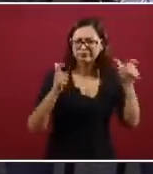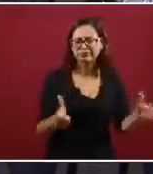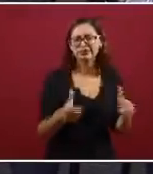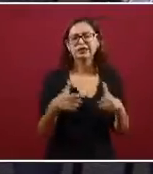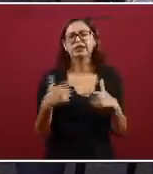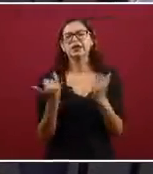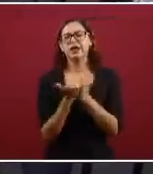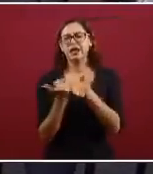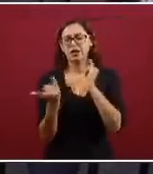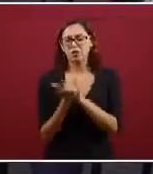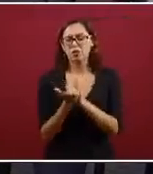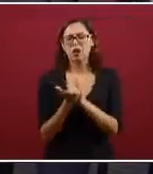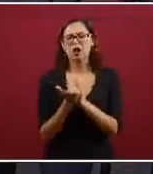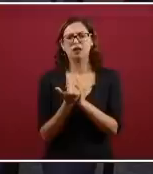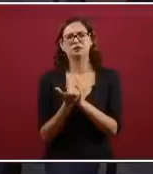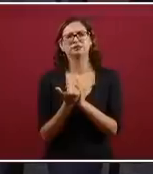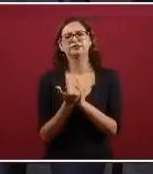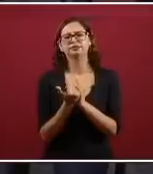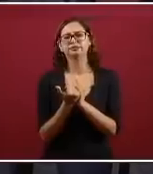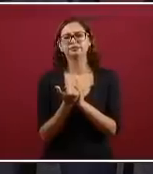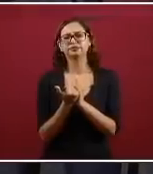creciendo ahora